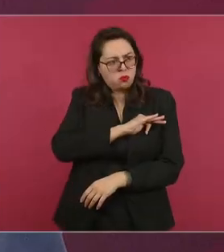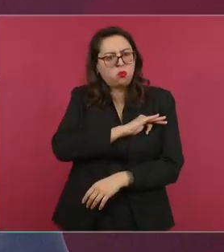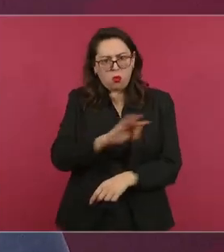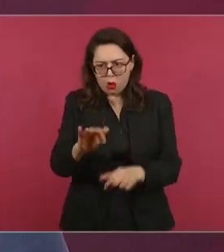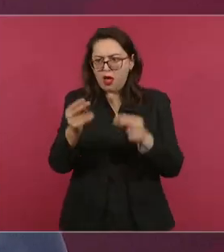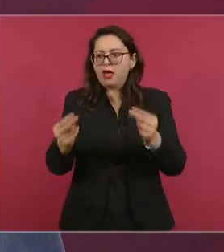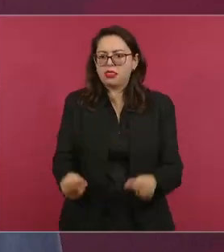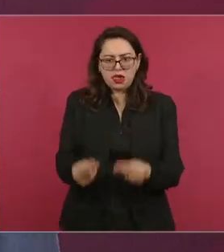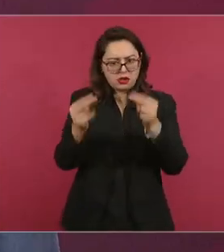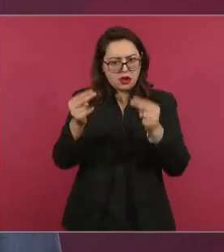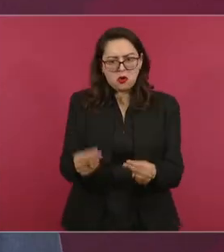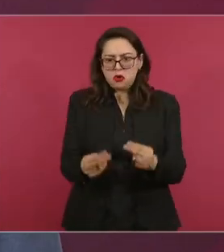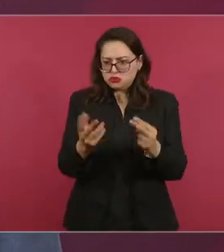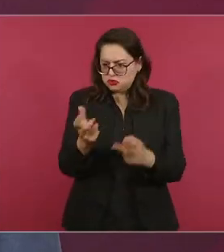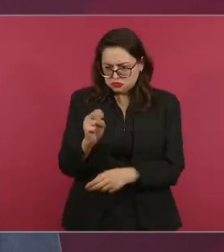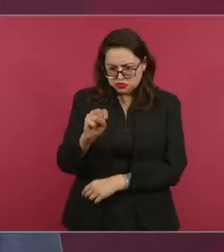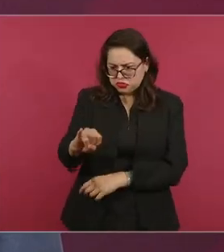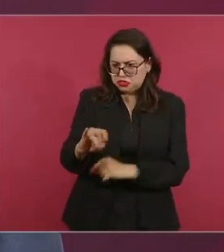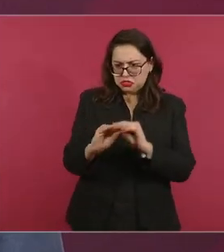regla.